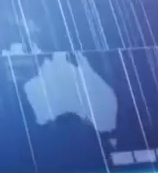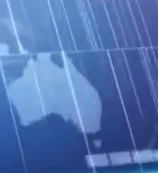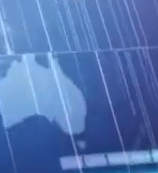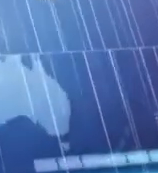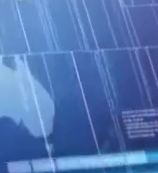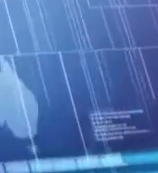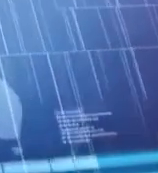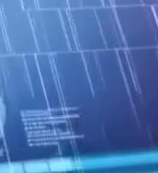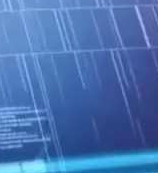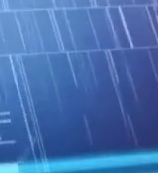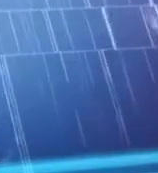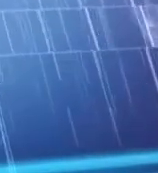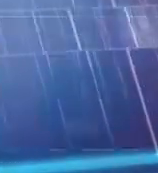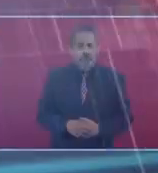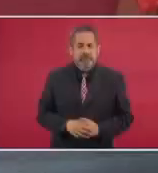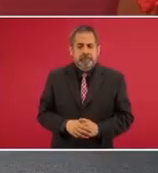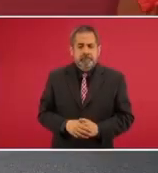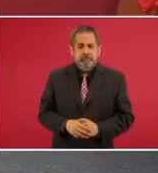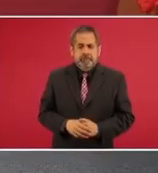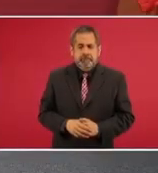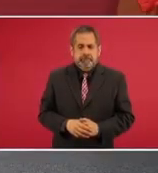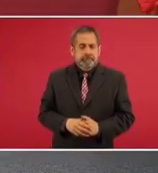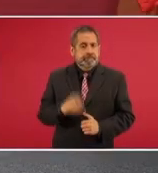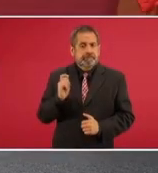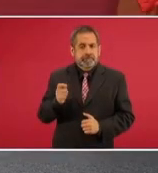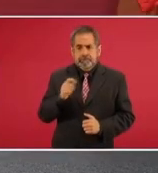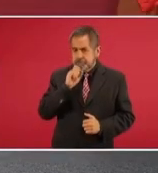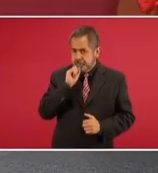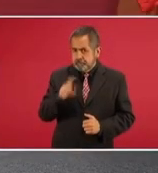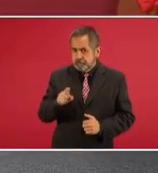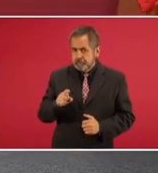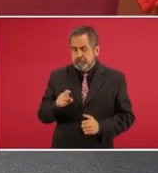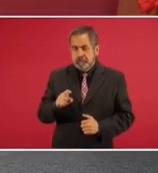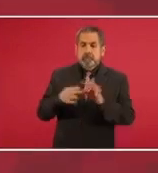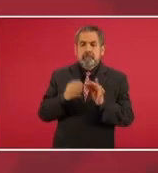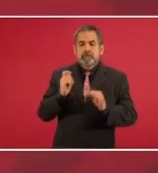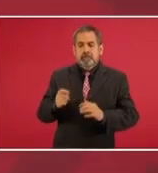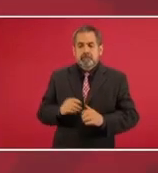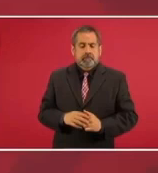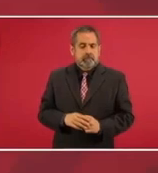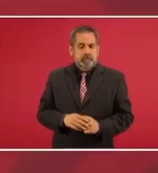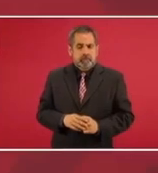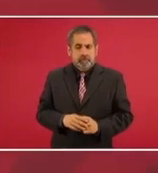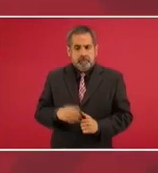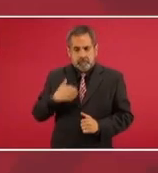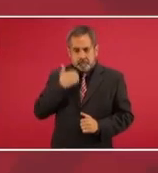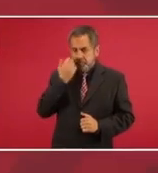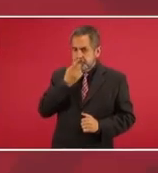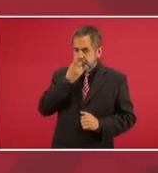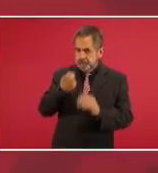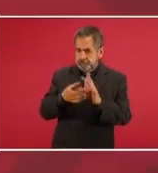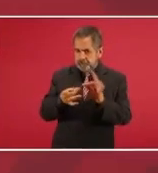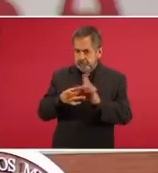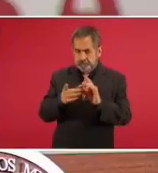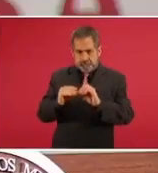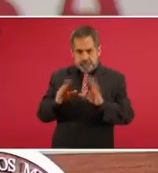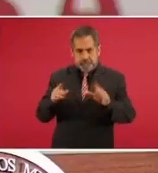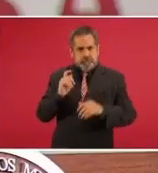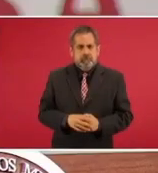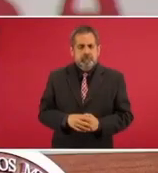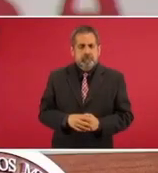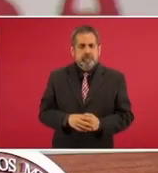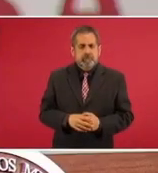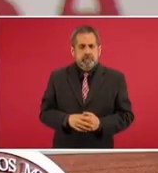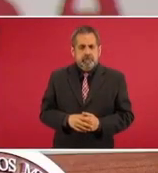a los enfermos a esto fue lo que dijo hay también una situación que quiero comentar hay